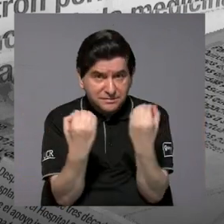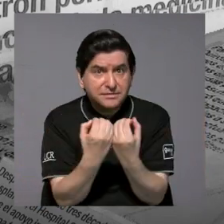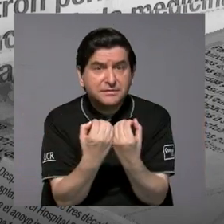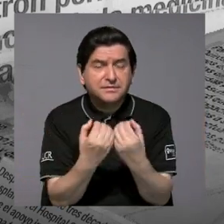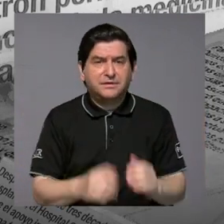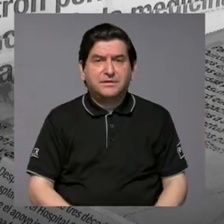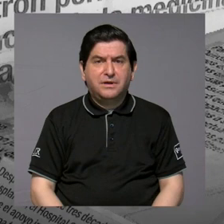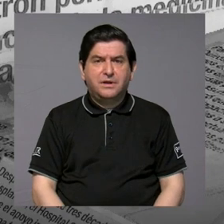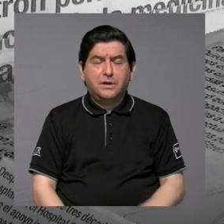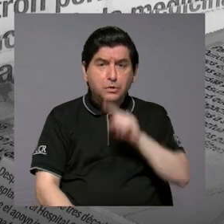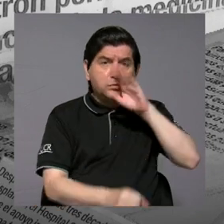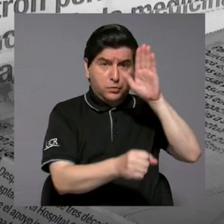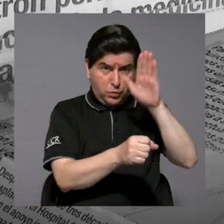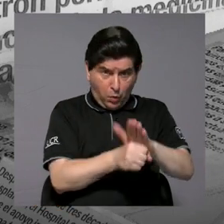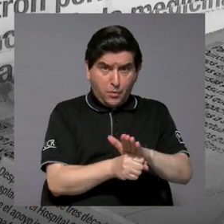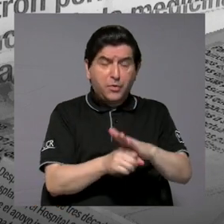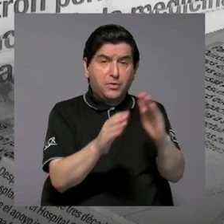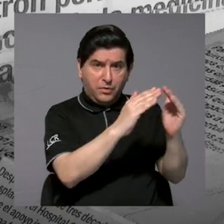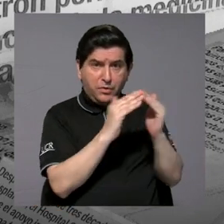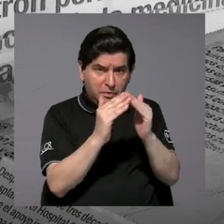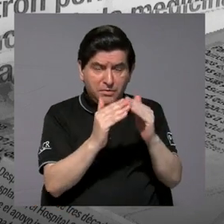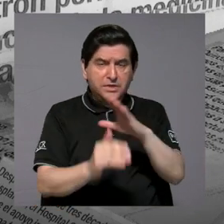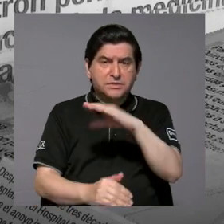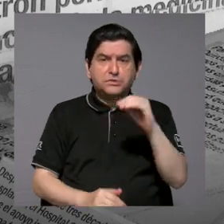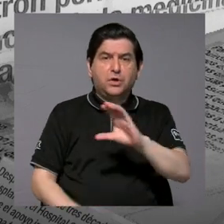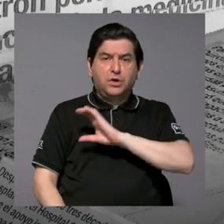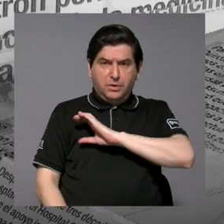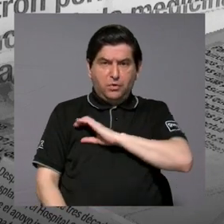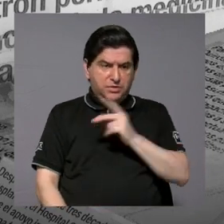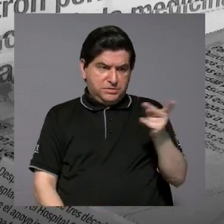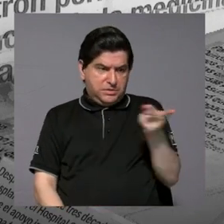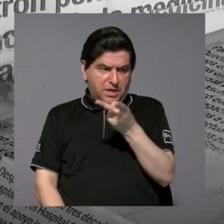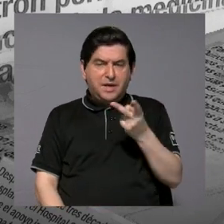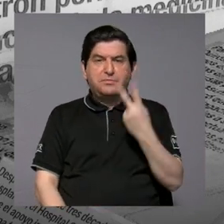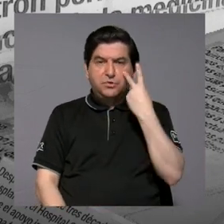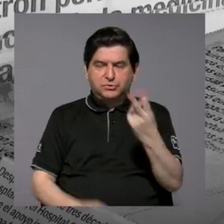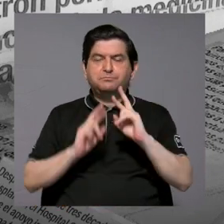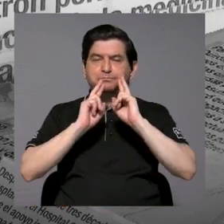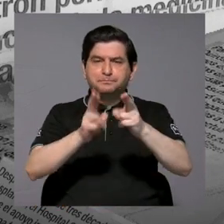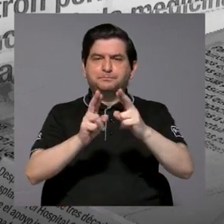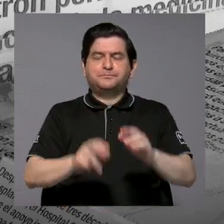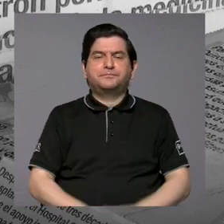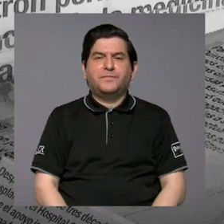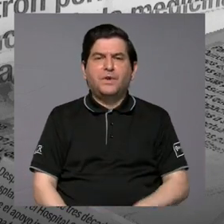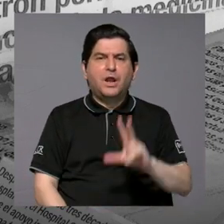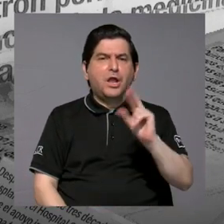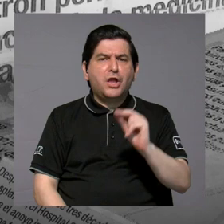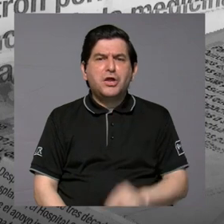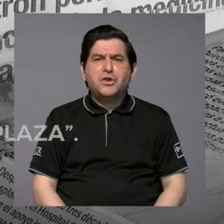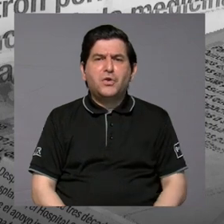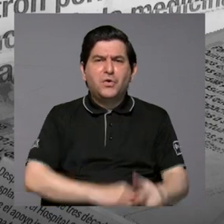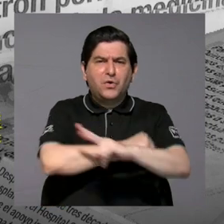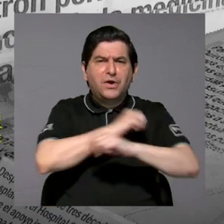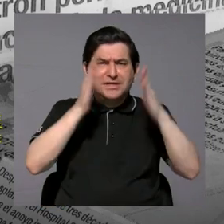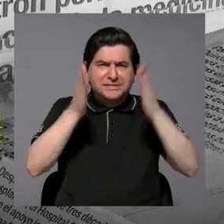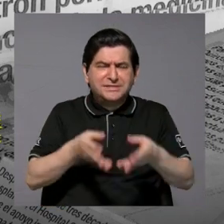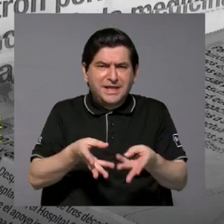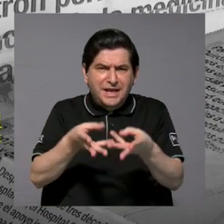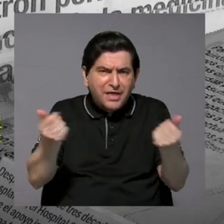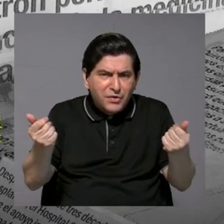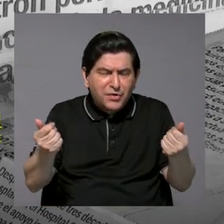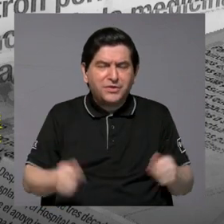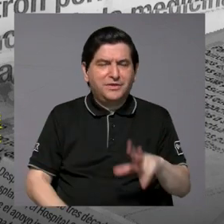y si hay compromiso de parte de la comunidad y de parte de la policía vamos a ver los resultados y no es que el ampa se desaparece es que se